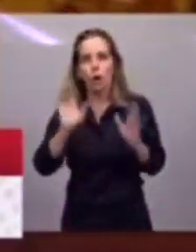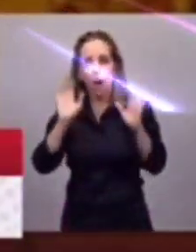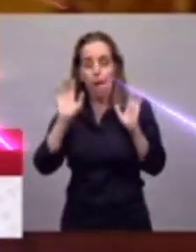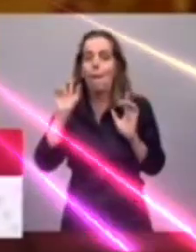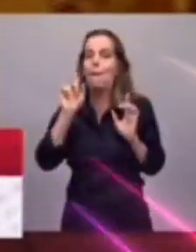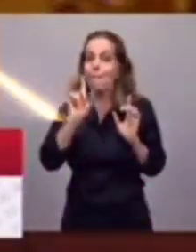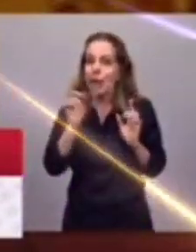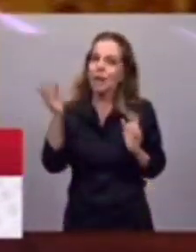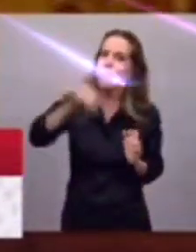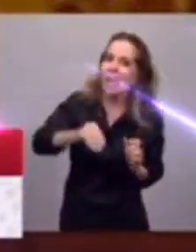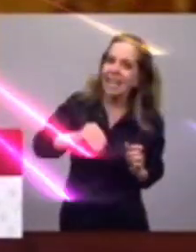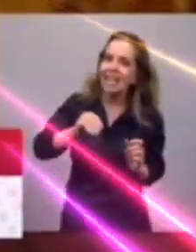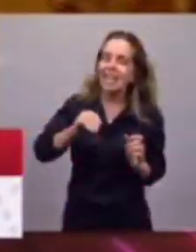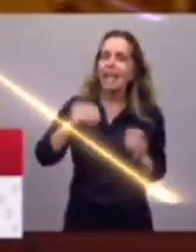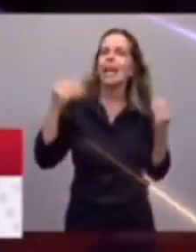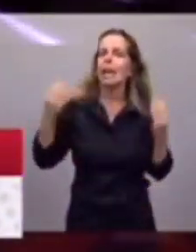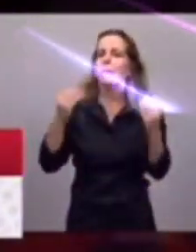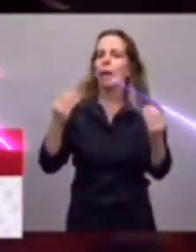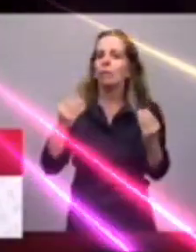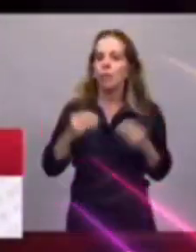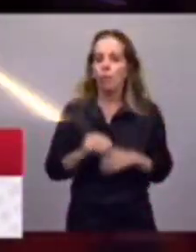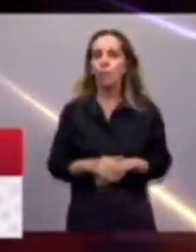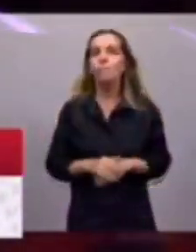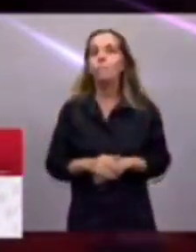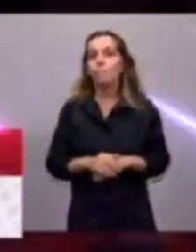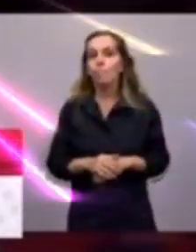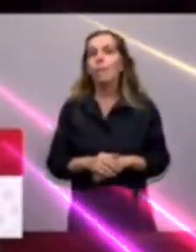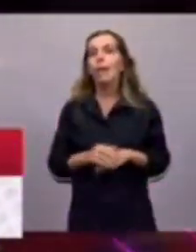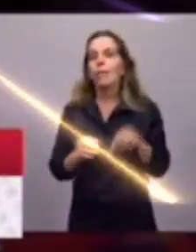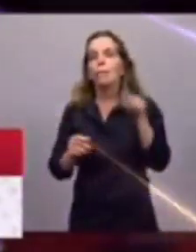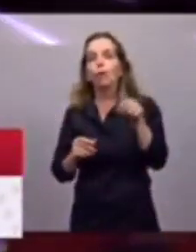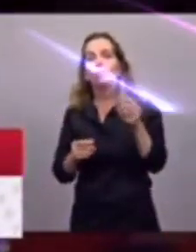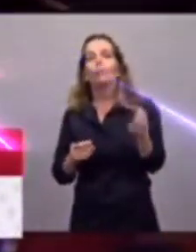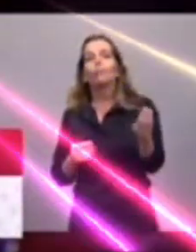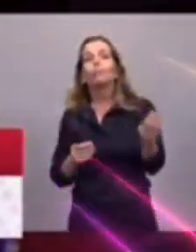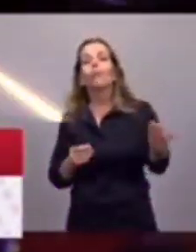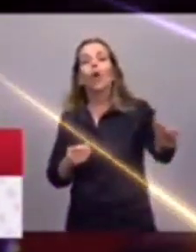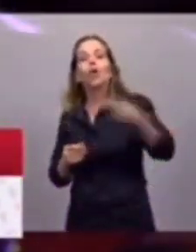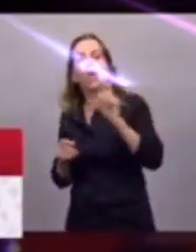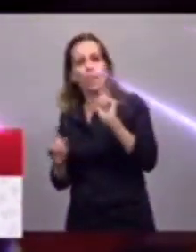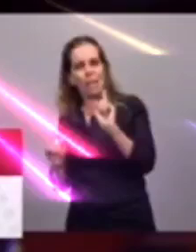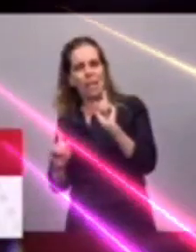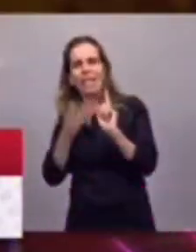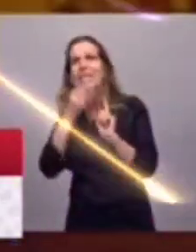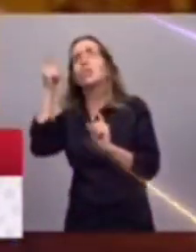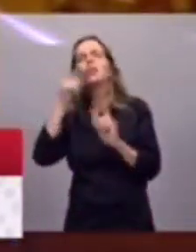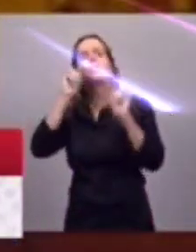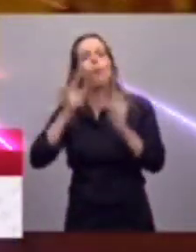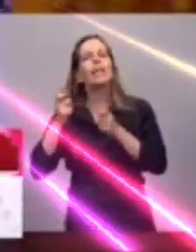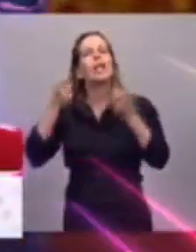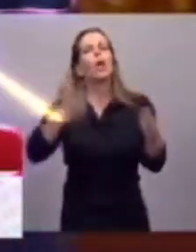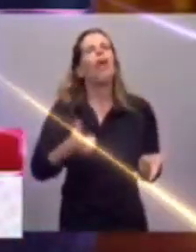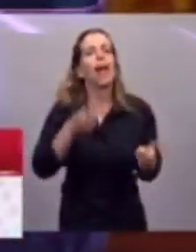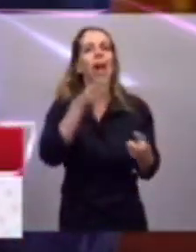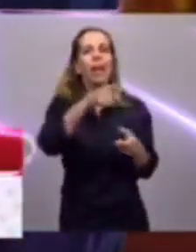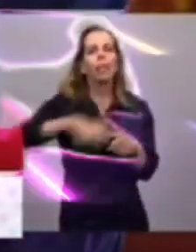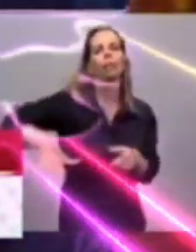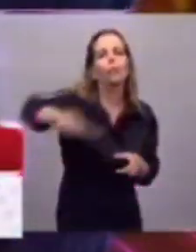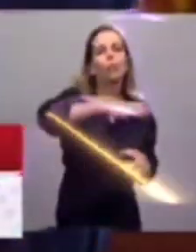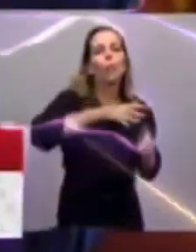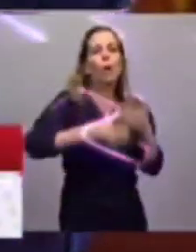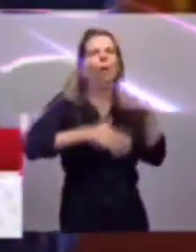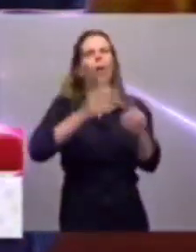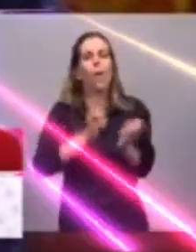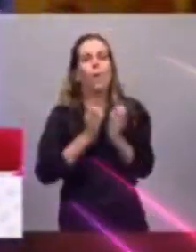yapa, ¿qué vino? Y lo que no me pediste también te lo voy a dar. Prosperidad para tu pueblo, te